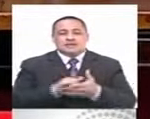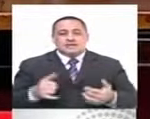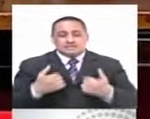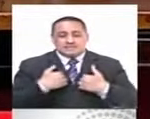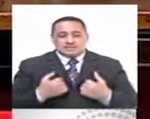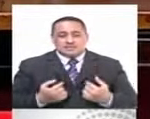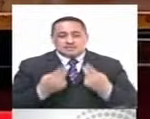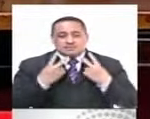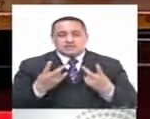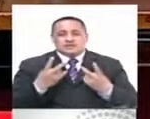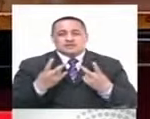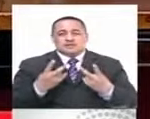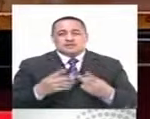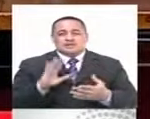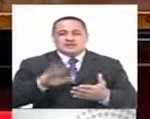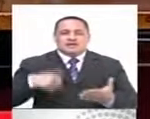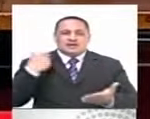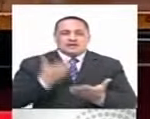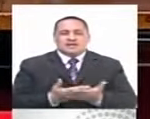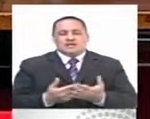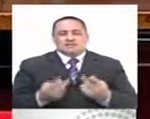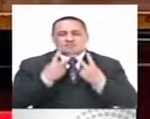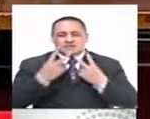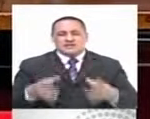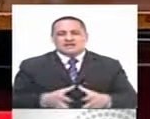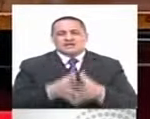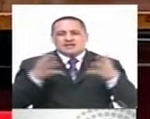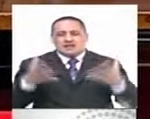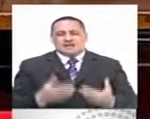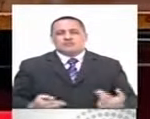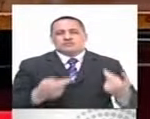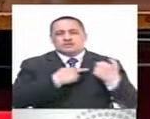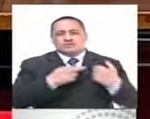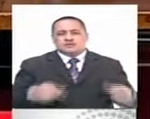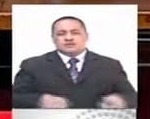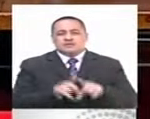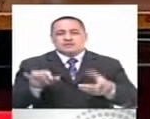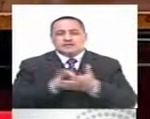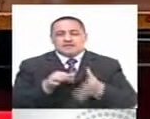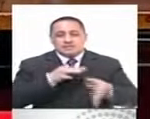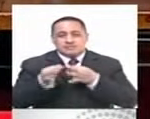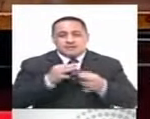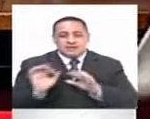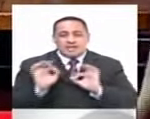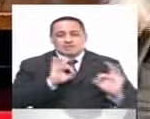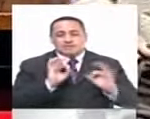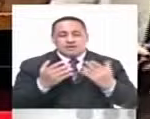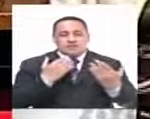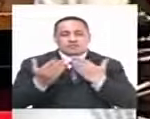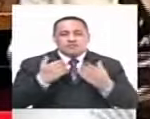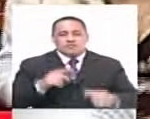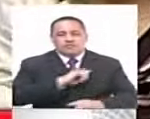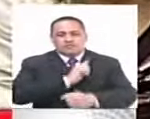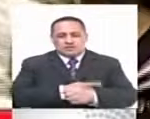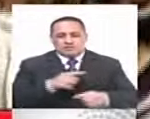quien cae tamaña responsabilidad. De igual forma, la lucha por el fortalecimiento de la democracia y el